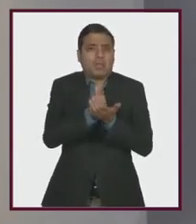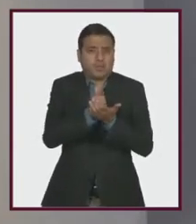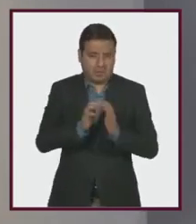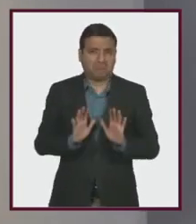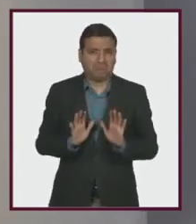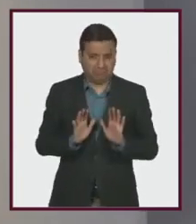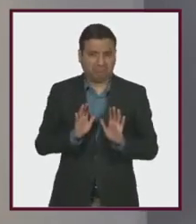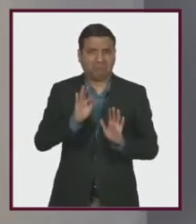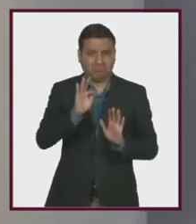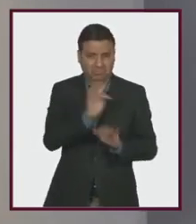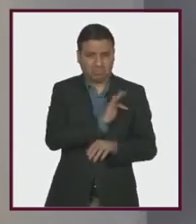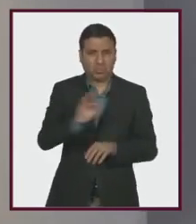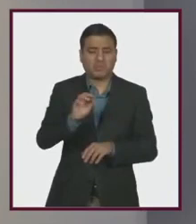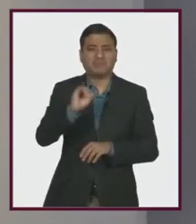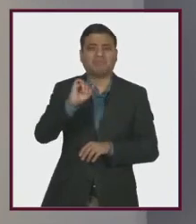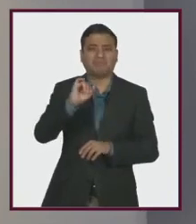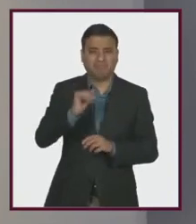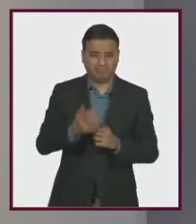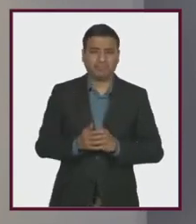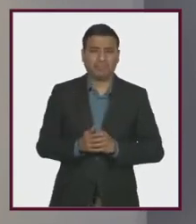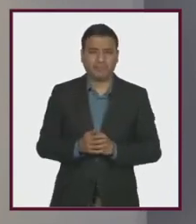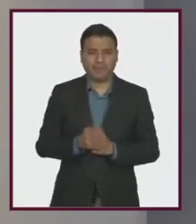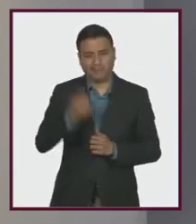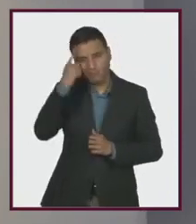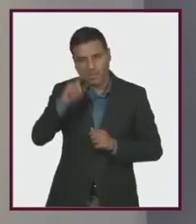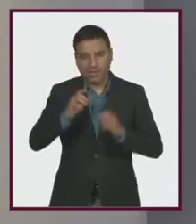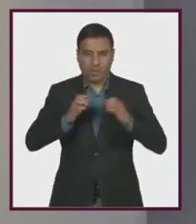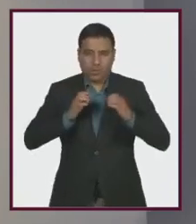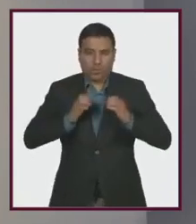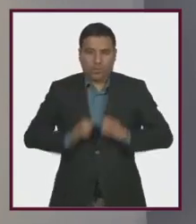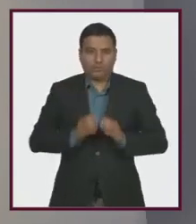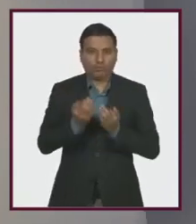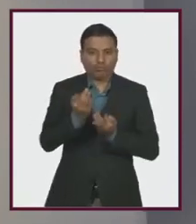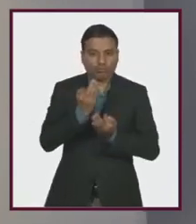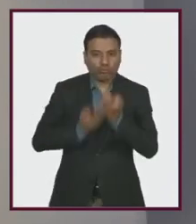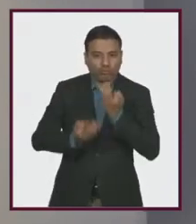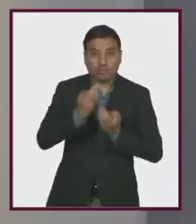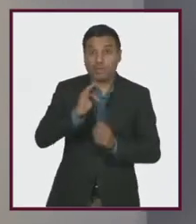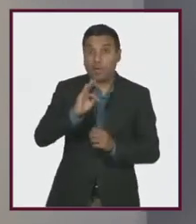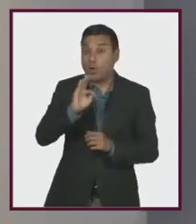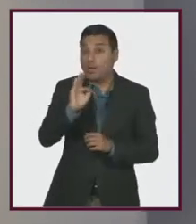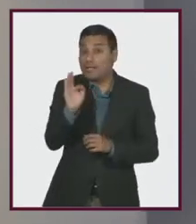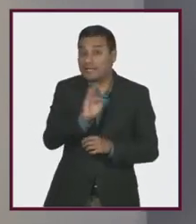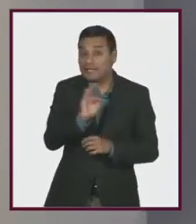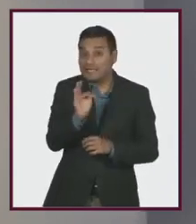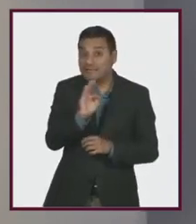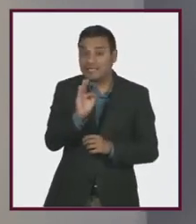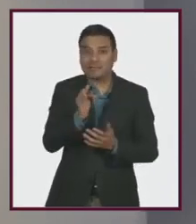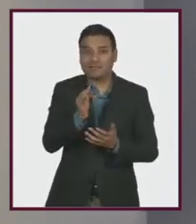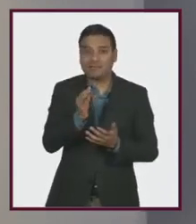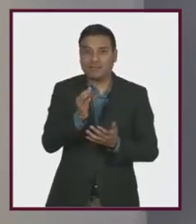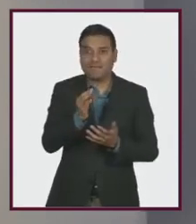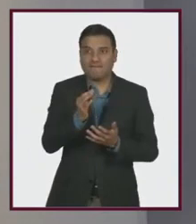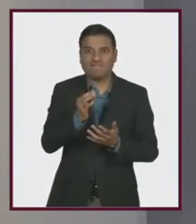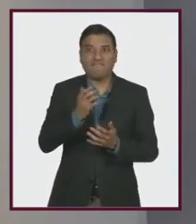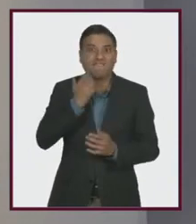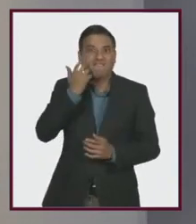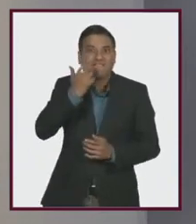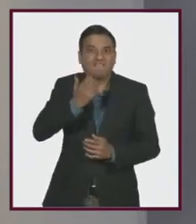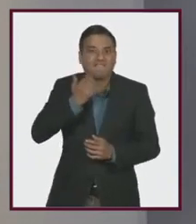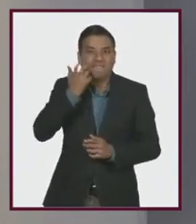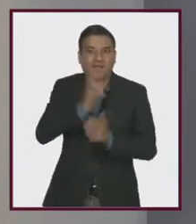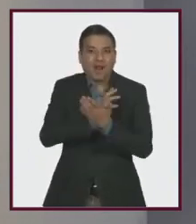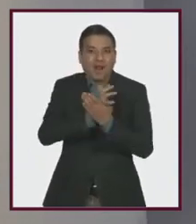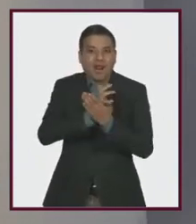que requieren tratamiento, pero que cuando no se utiliza de forma adecuada o se abusa de él porque tenemos de